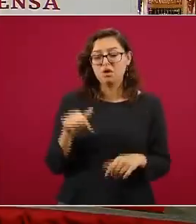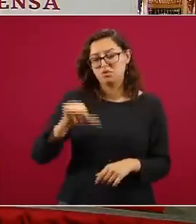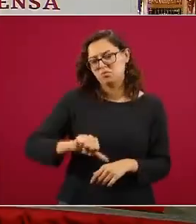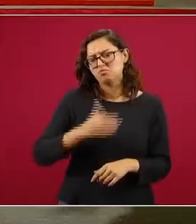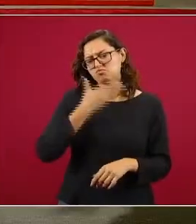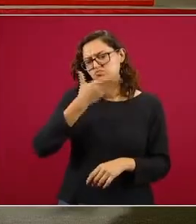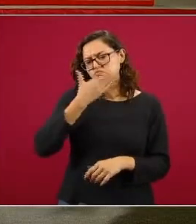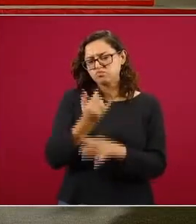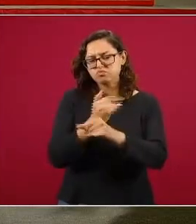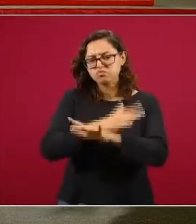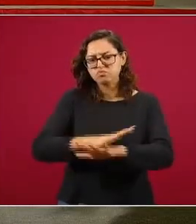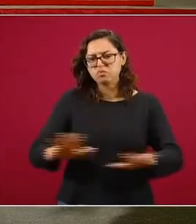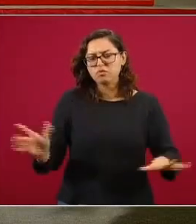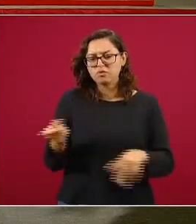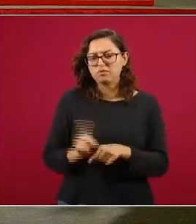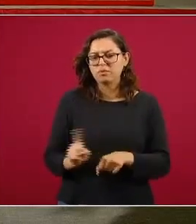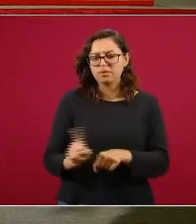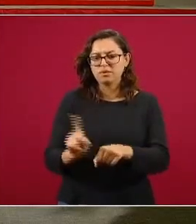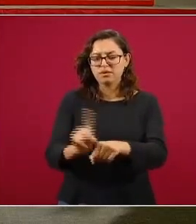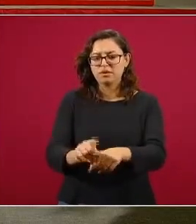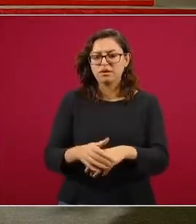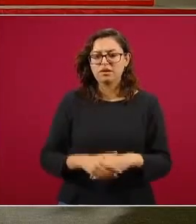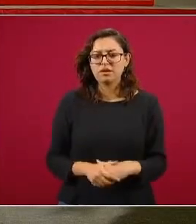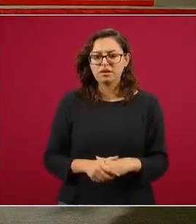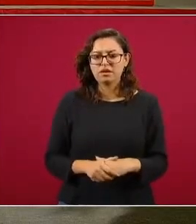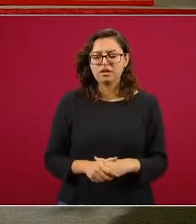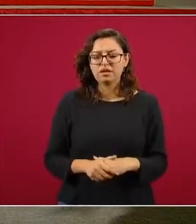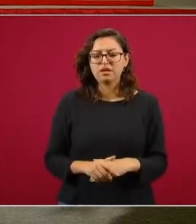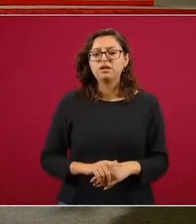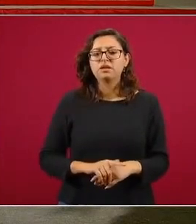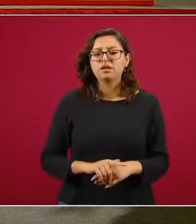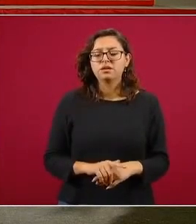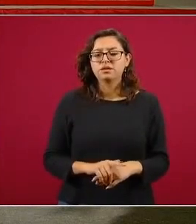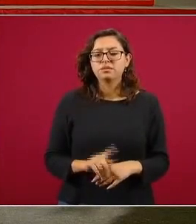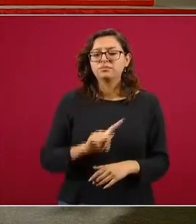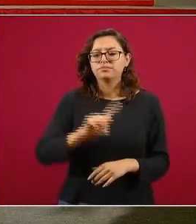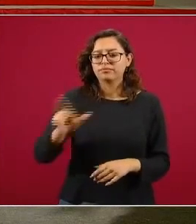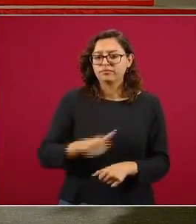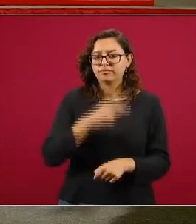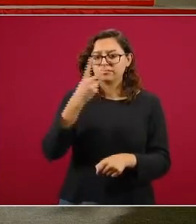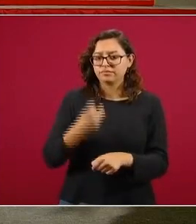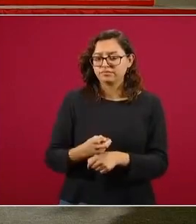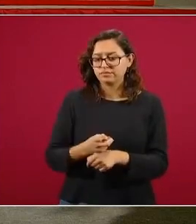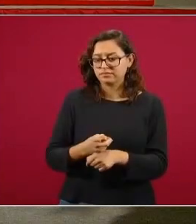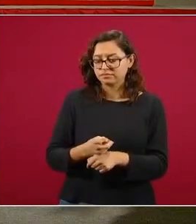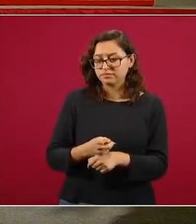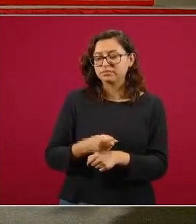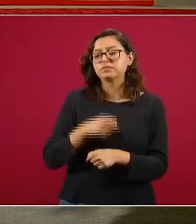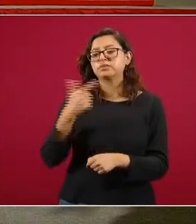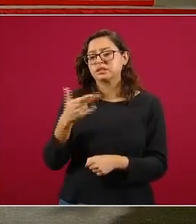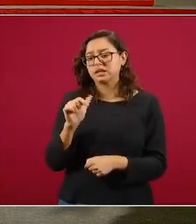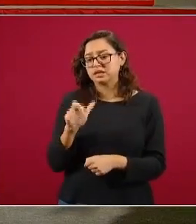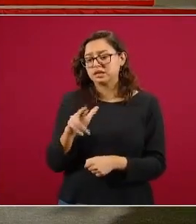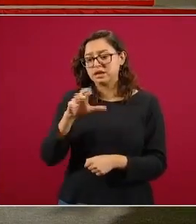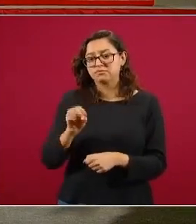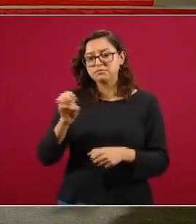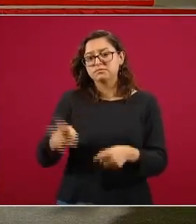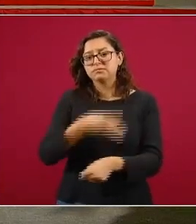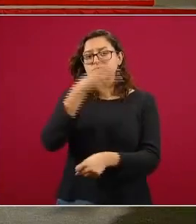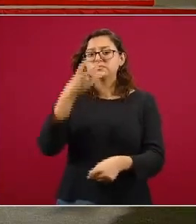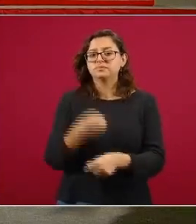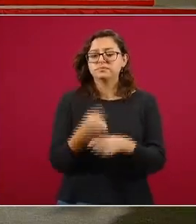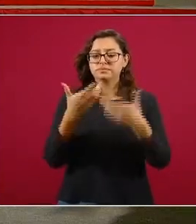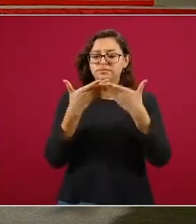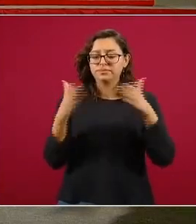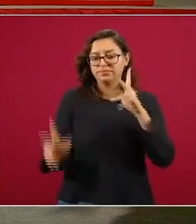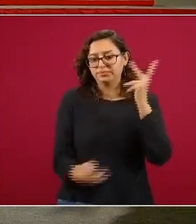informe técnico. Le dejamos la palabra a Guillermo y abrimos a preguntas y respuestas.